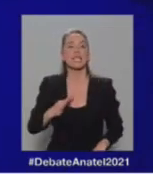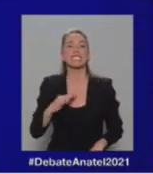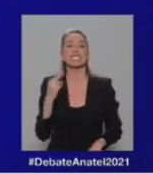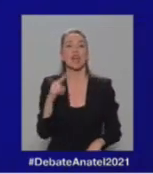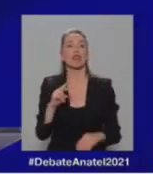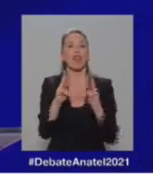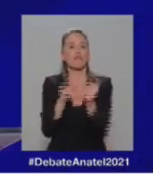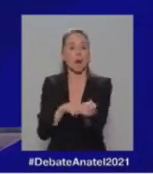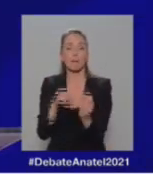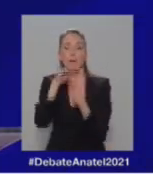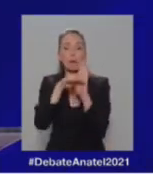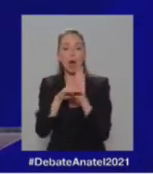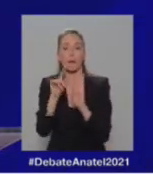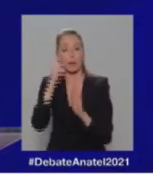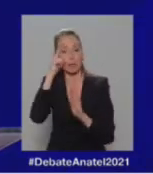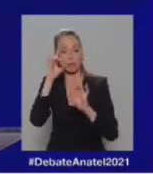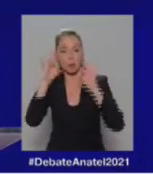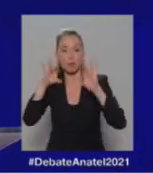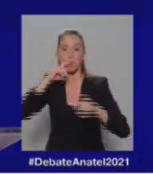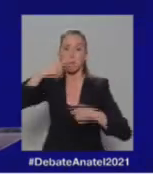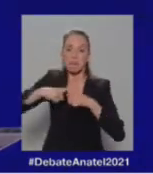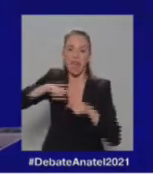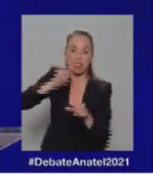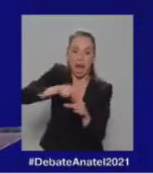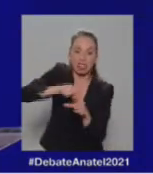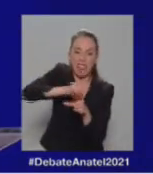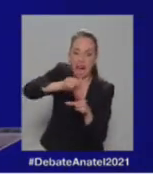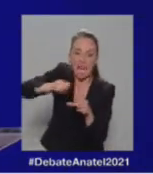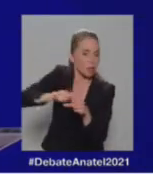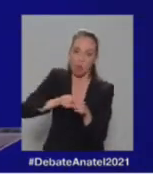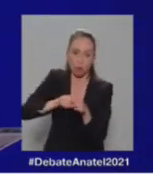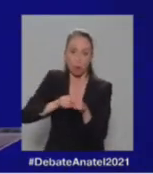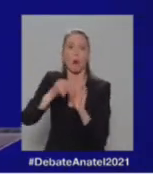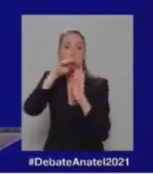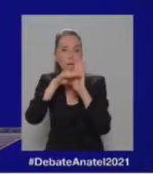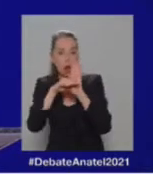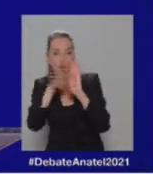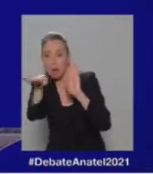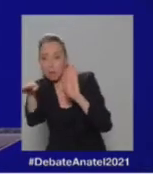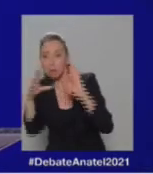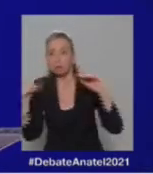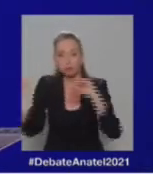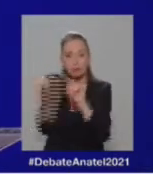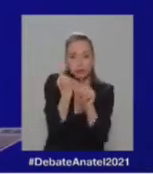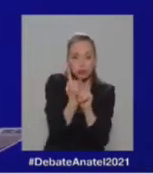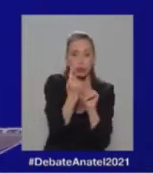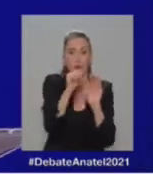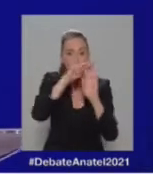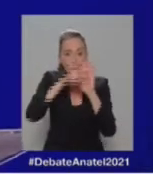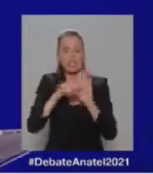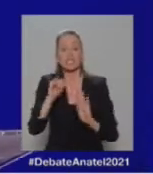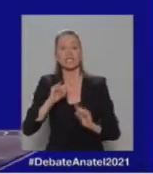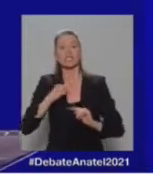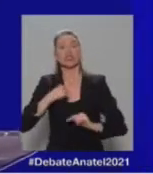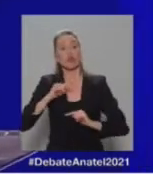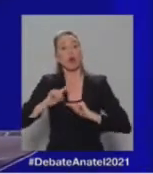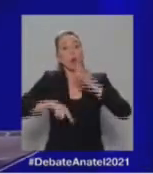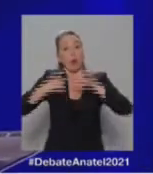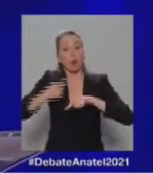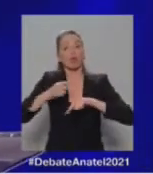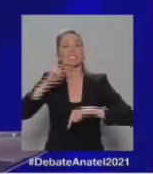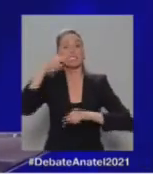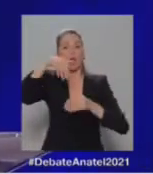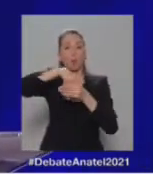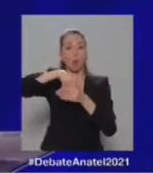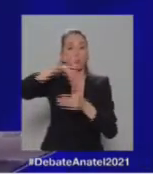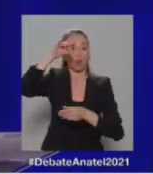finales de cada candidato presidencial, quienes buscaron conseguir más votos en unas elecciones que serán, según sus propias palabras, una de las más importantes